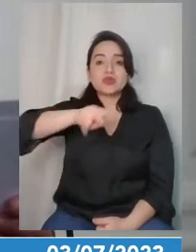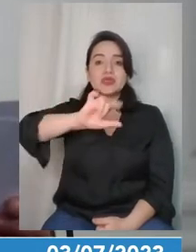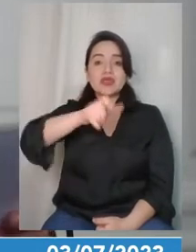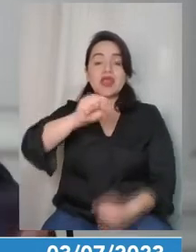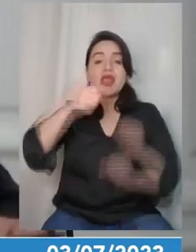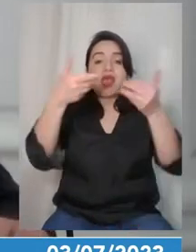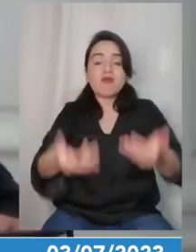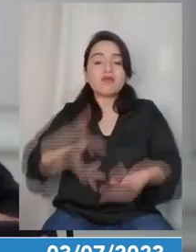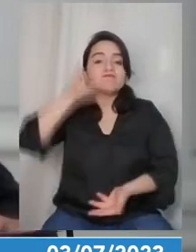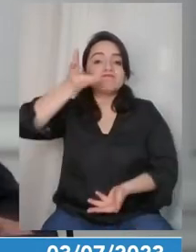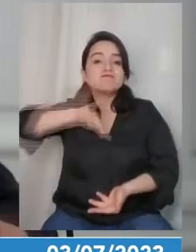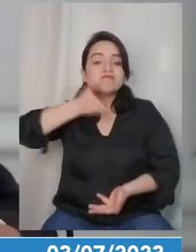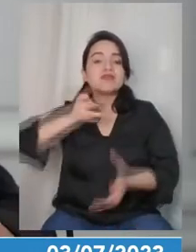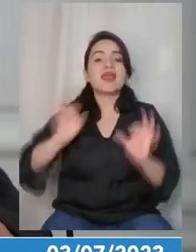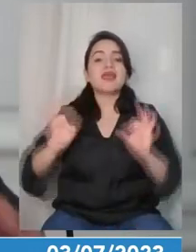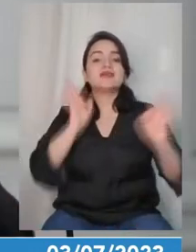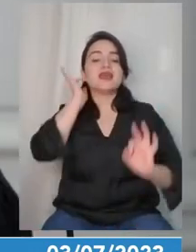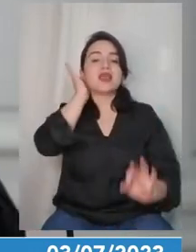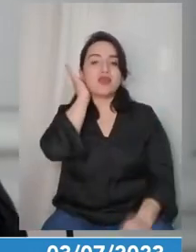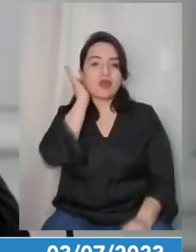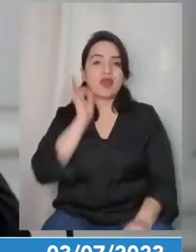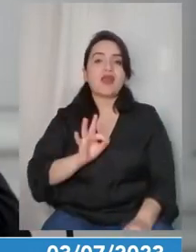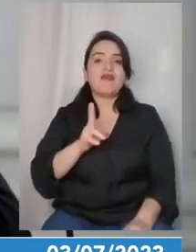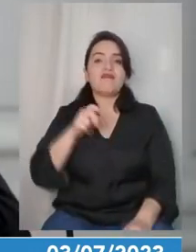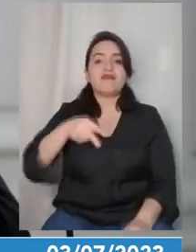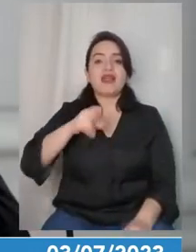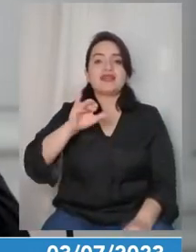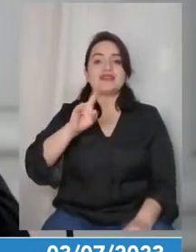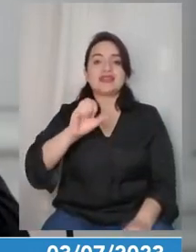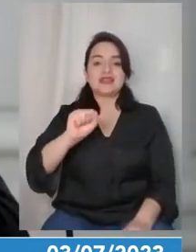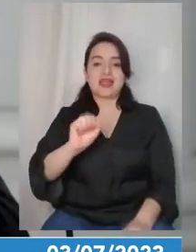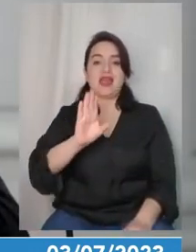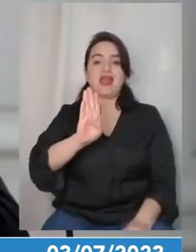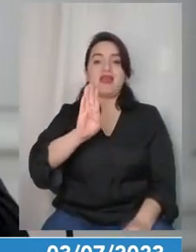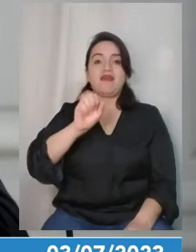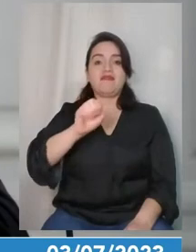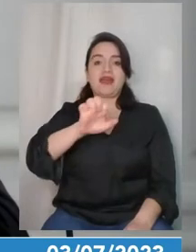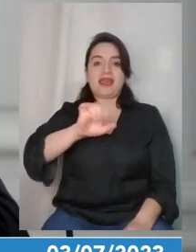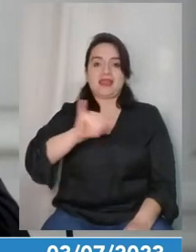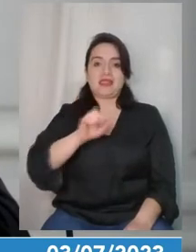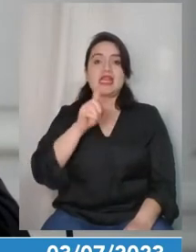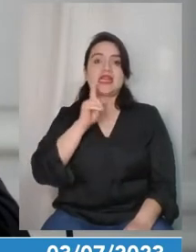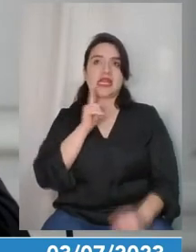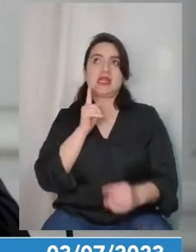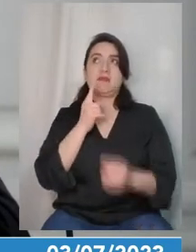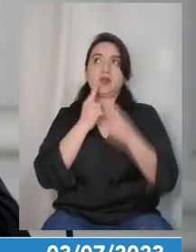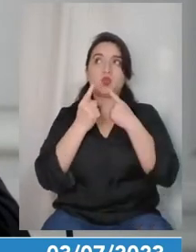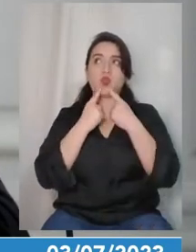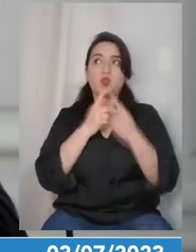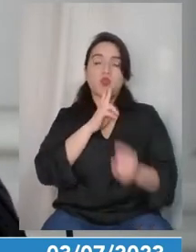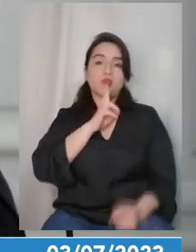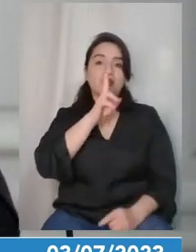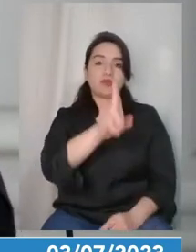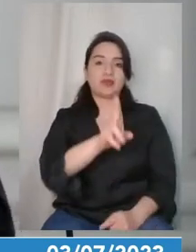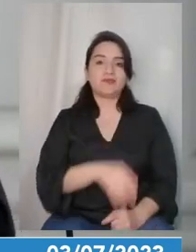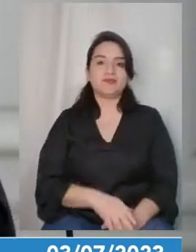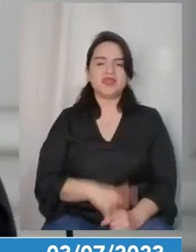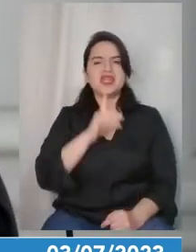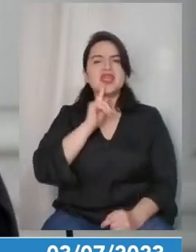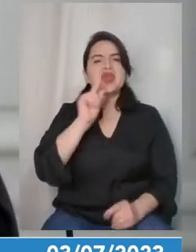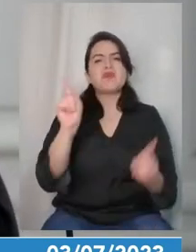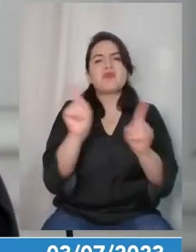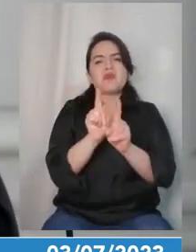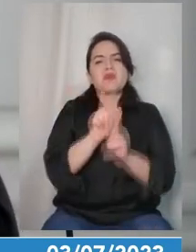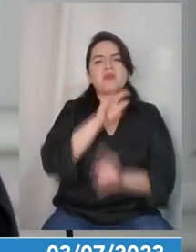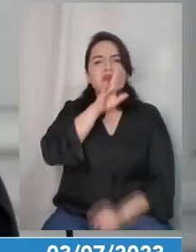la señora Francisca Baeza para que conteste las preguntas. Tiene también unos pocos minutos más, como 9 minutos, para